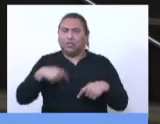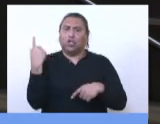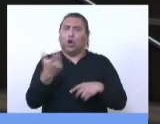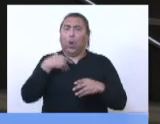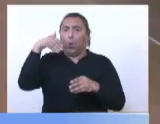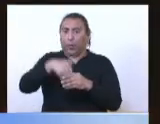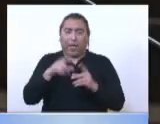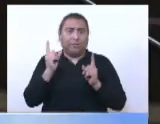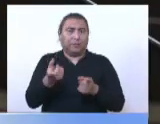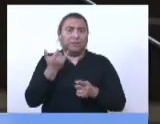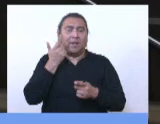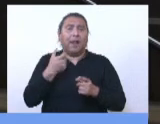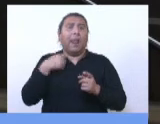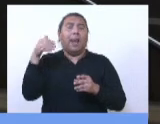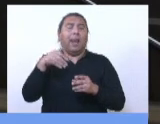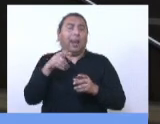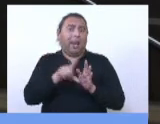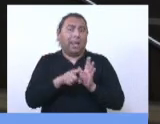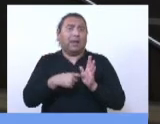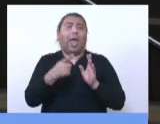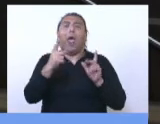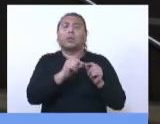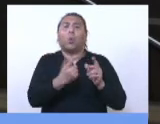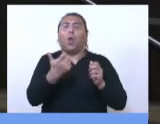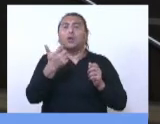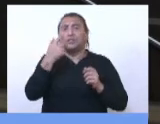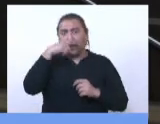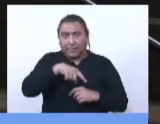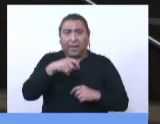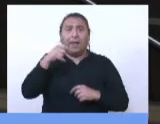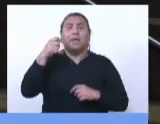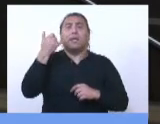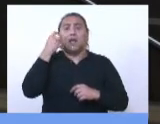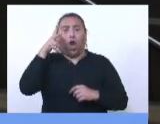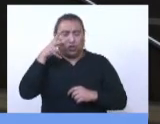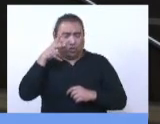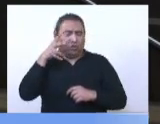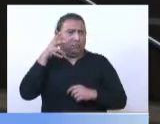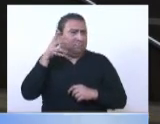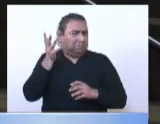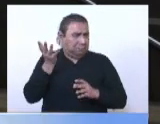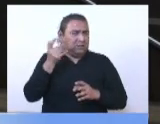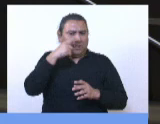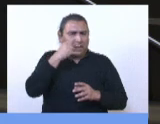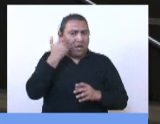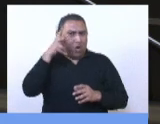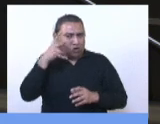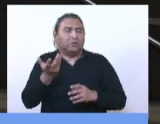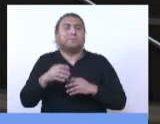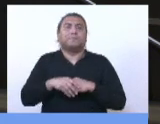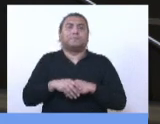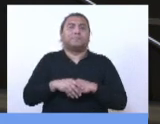que nosotros ratificamos en su artículo 7 y 8 los reconocí el 7 y el 8